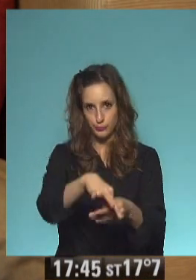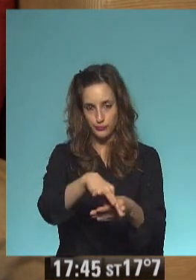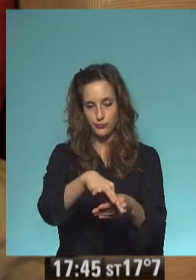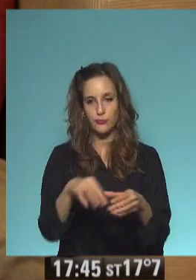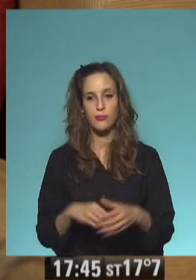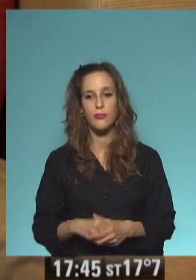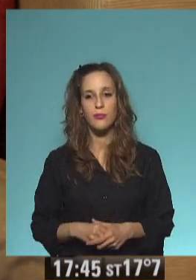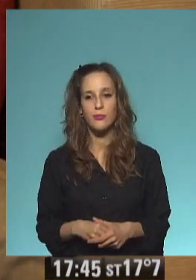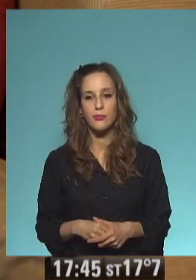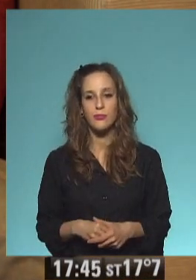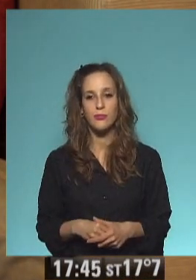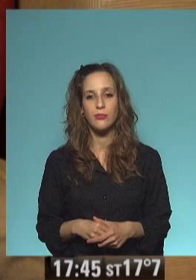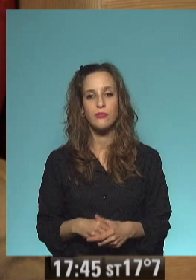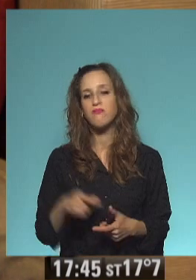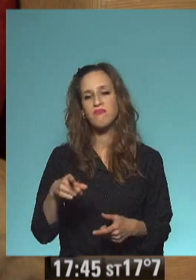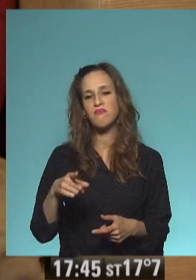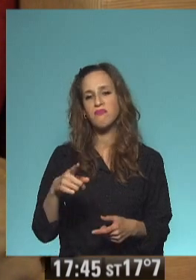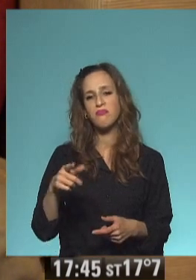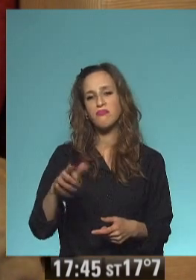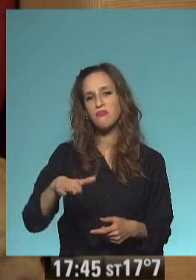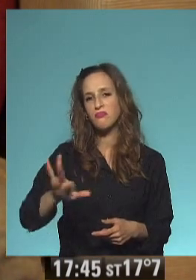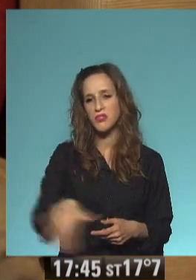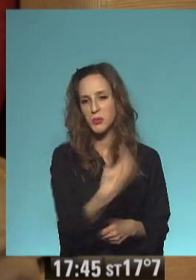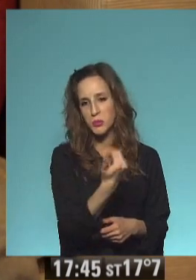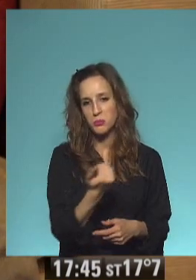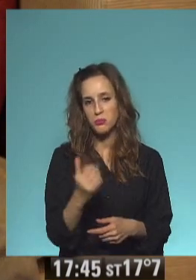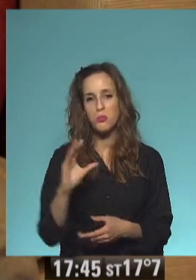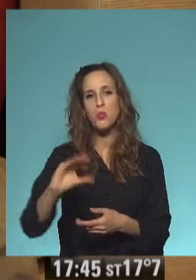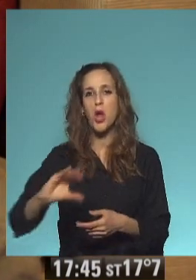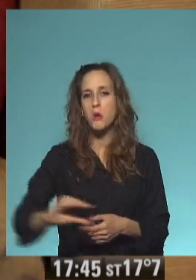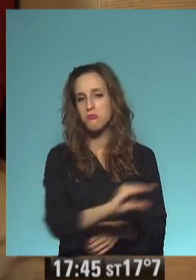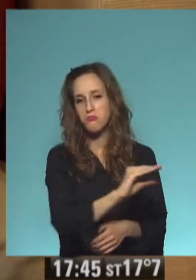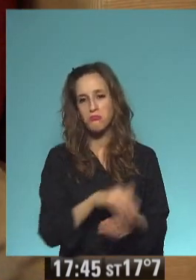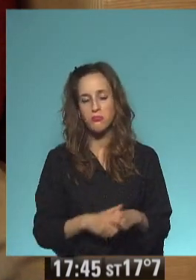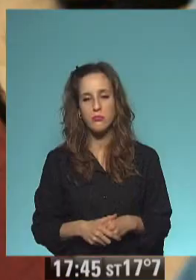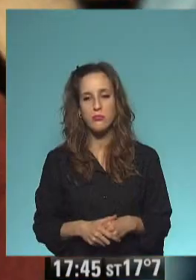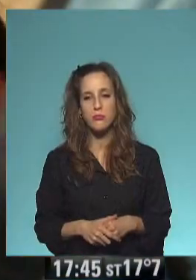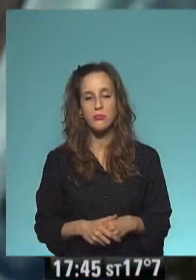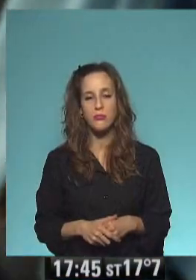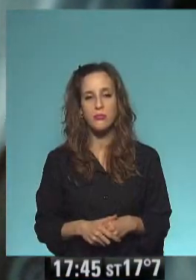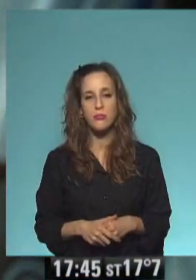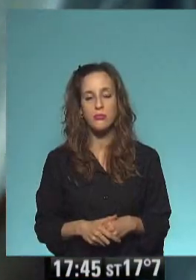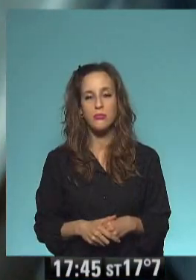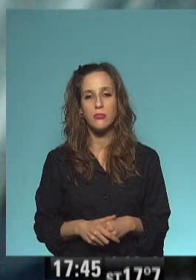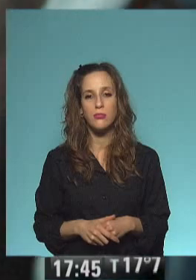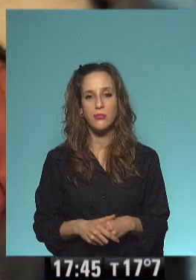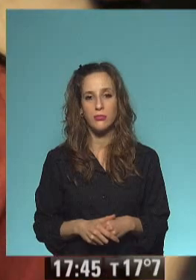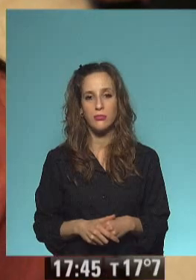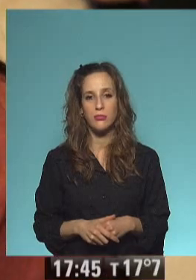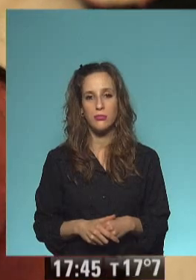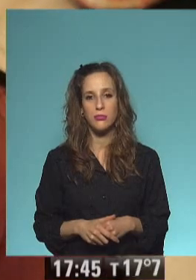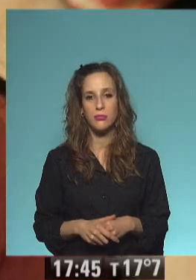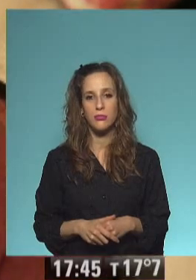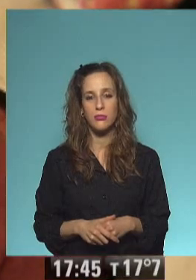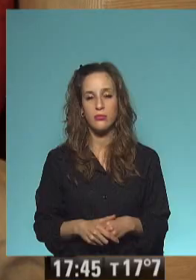¿sí? Y Ana después se va, se aburre y se queda lejos mirando la ventana.